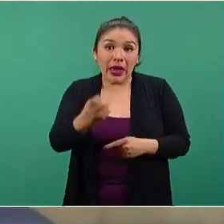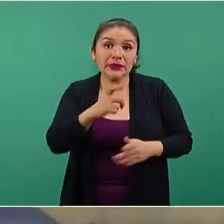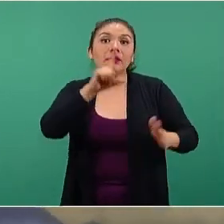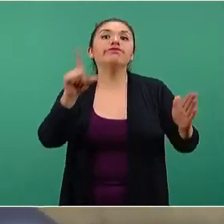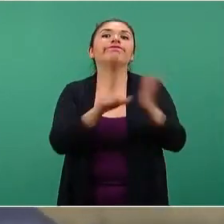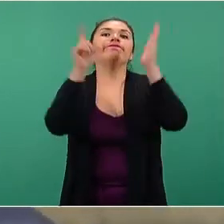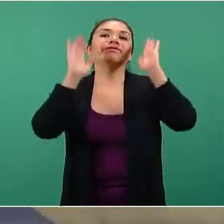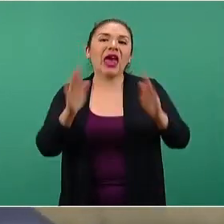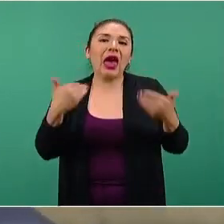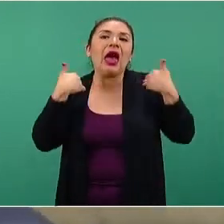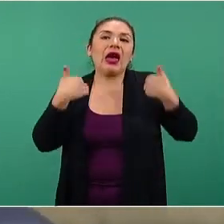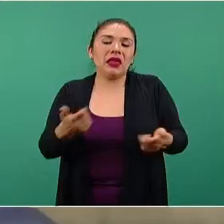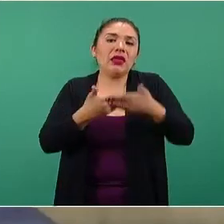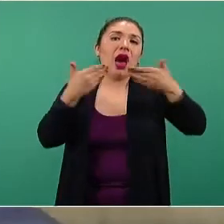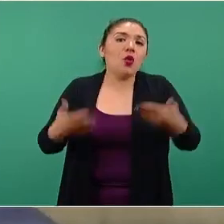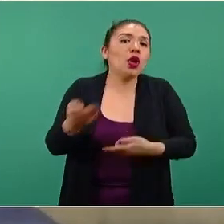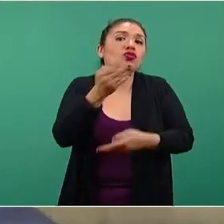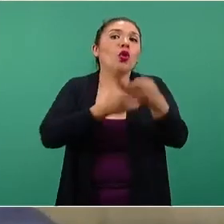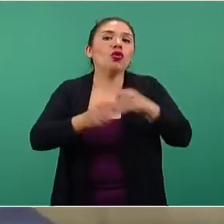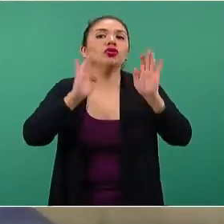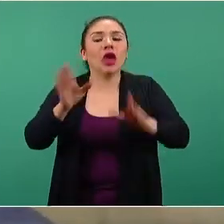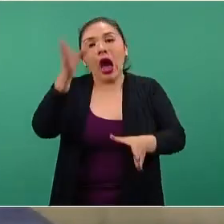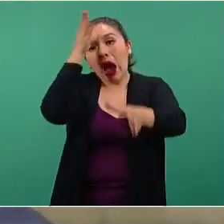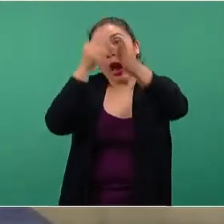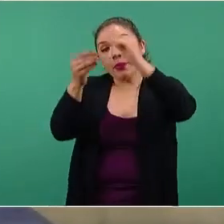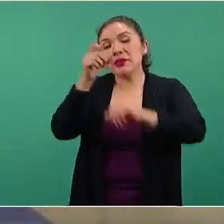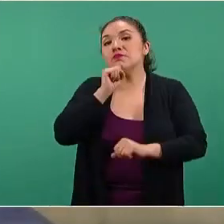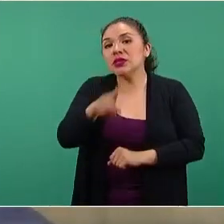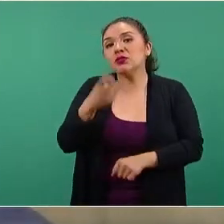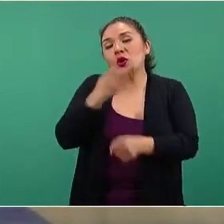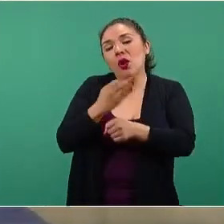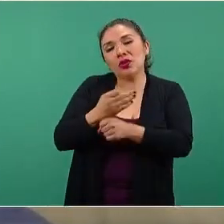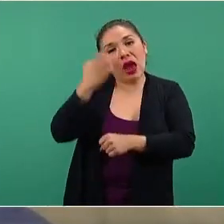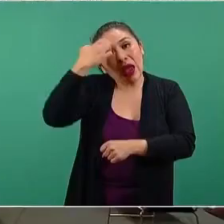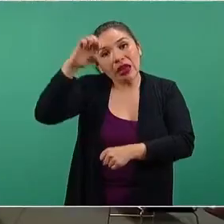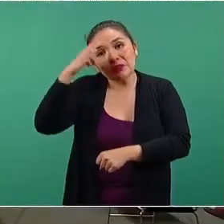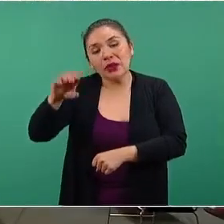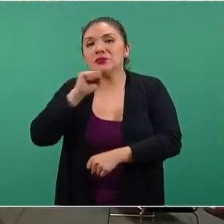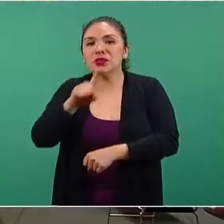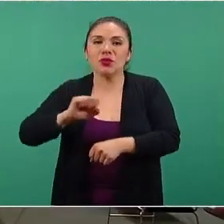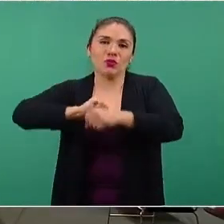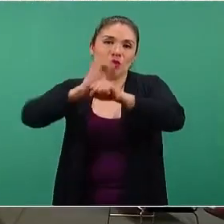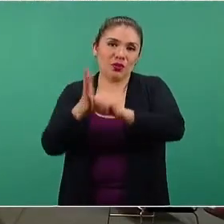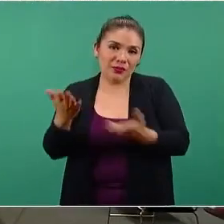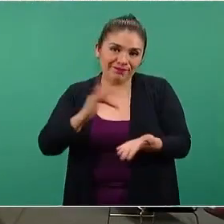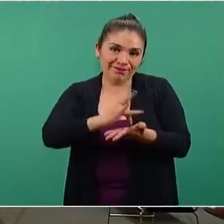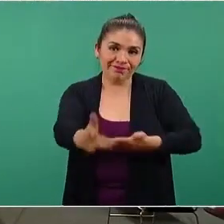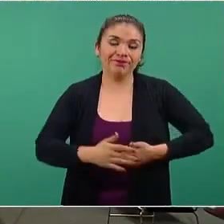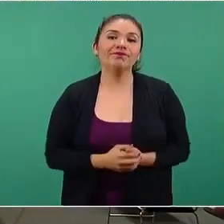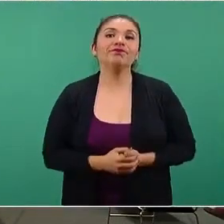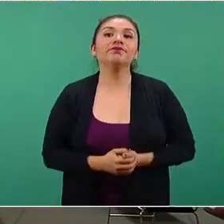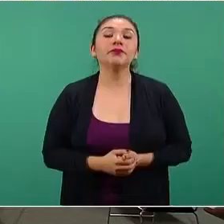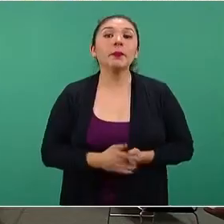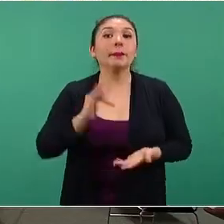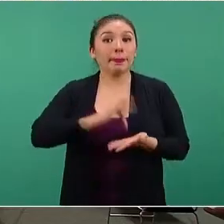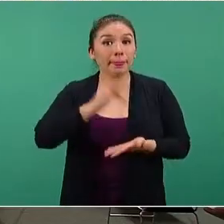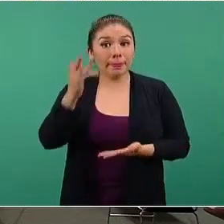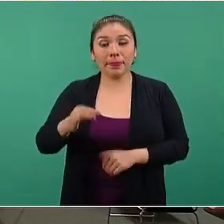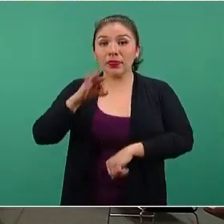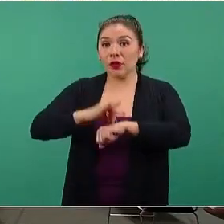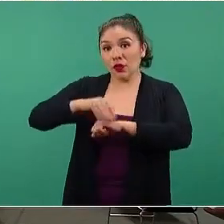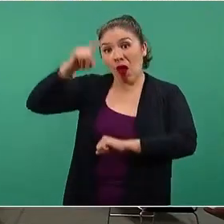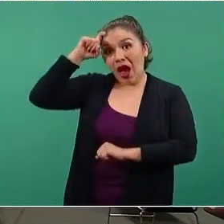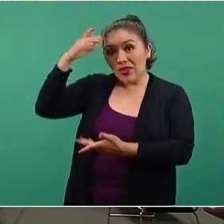lecciones fundamentales que todo el mundo se ha llevado de la experiencia de esta pandemia. Muchas gracias. Muchísimas gracias,